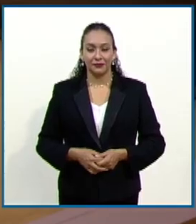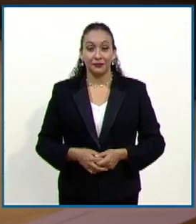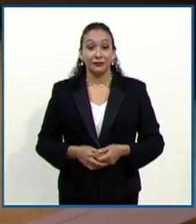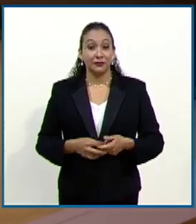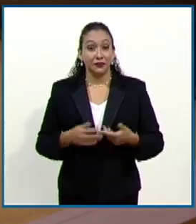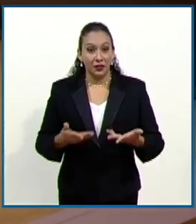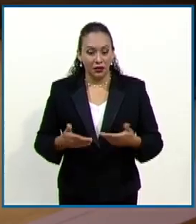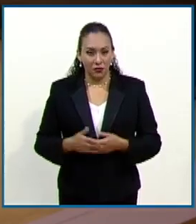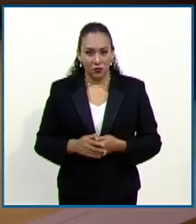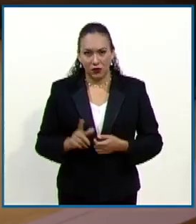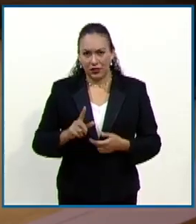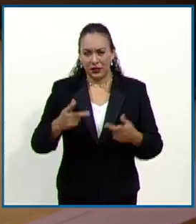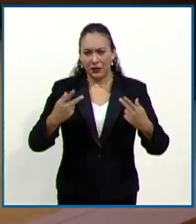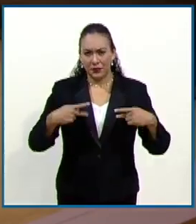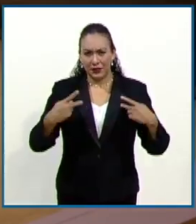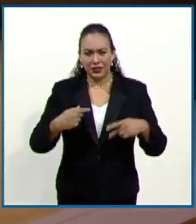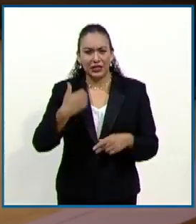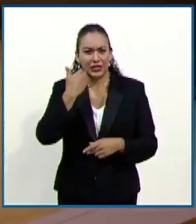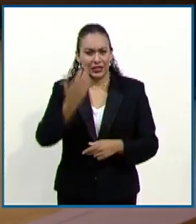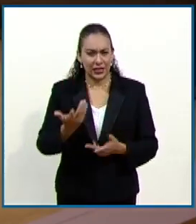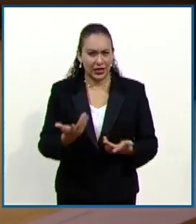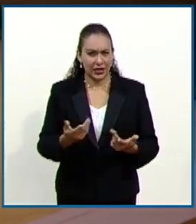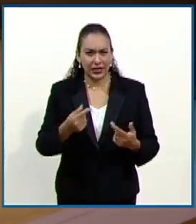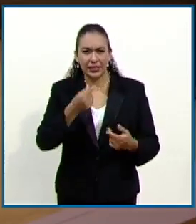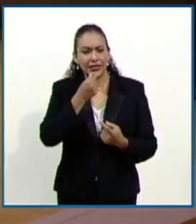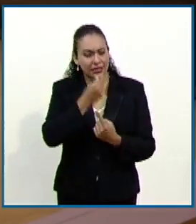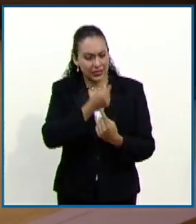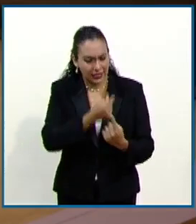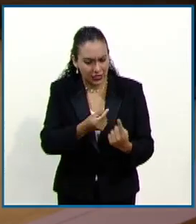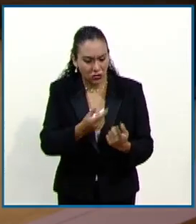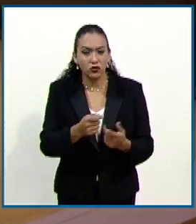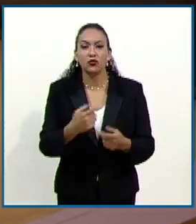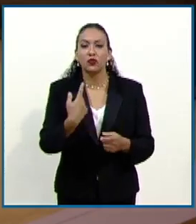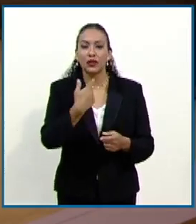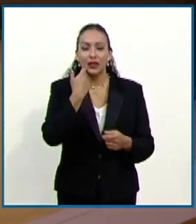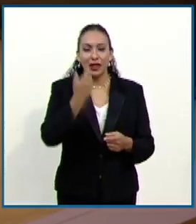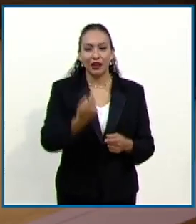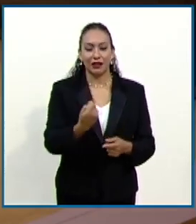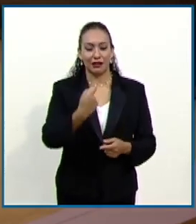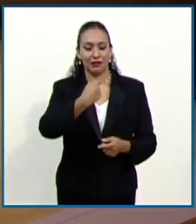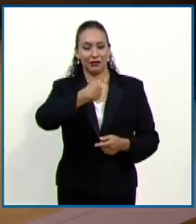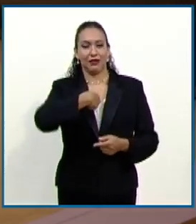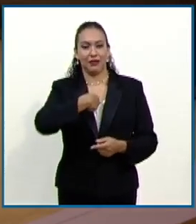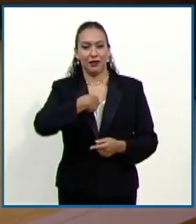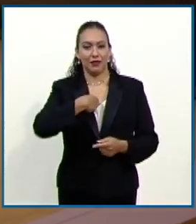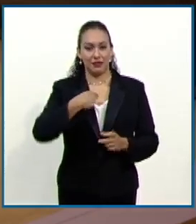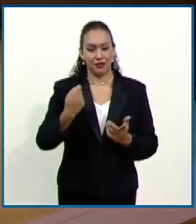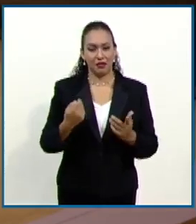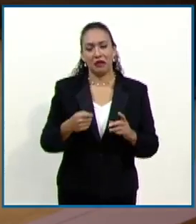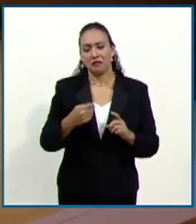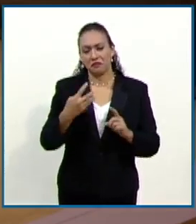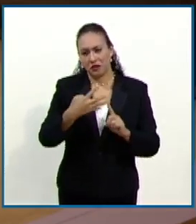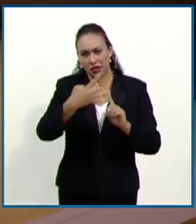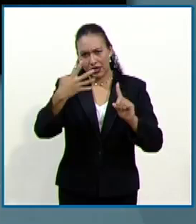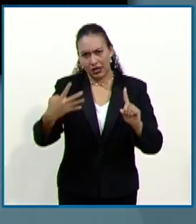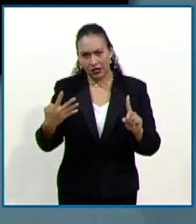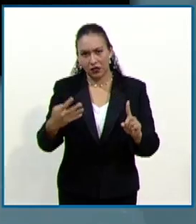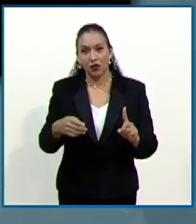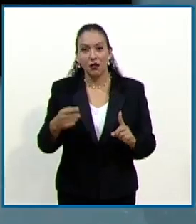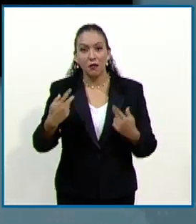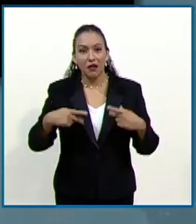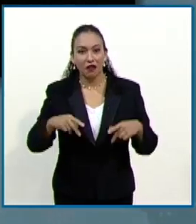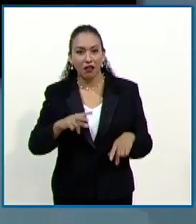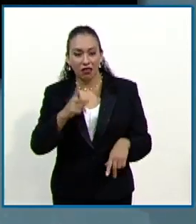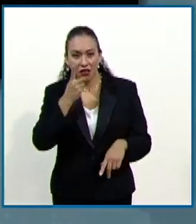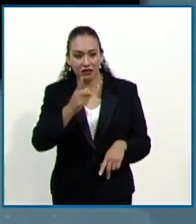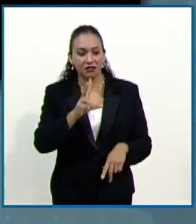Negar el derecho a la identidad de género de las infancias y adolescencias por prejuicios morales o aludiendo a una supuesta inmadurez